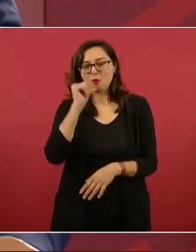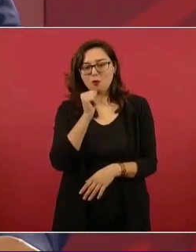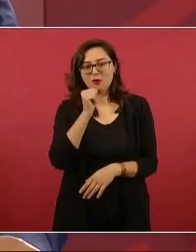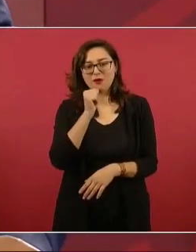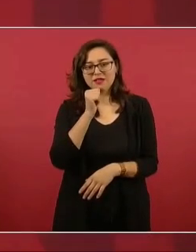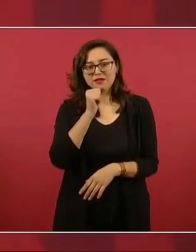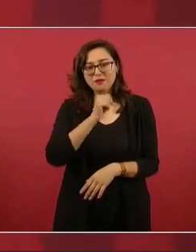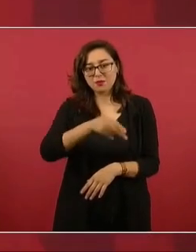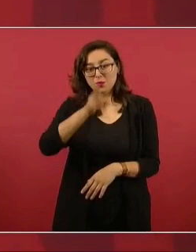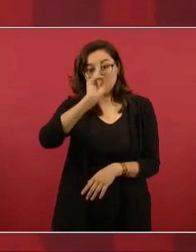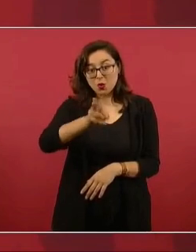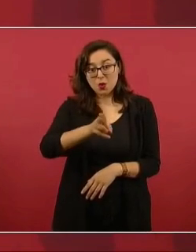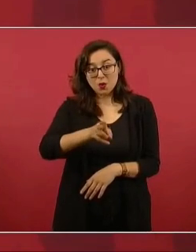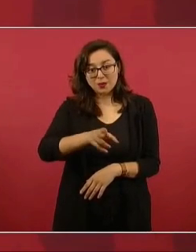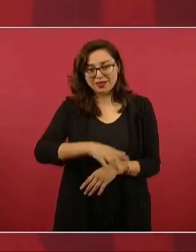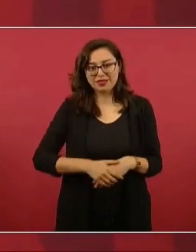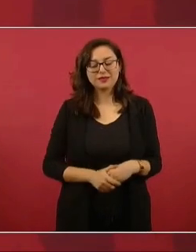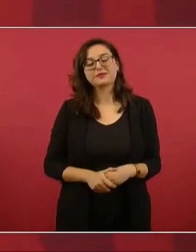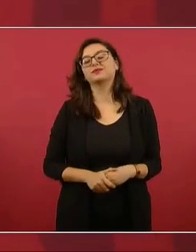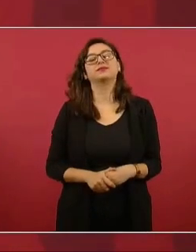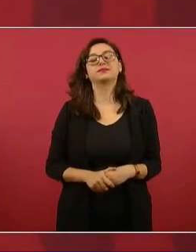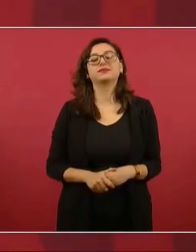Ahora que los diputados dicen,